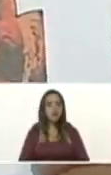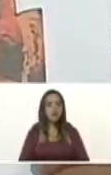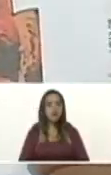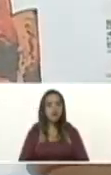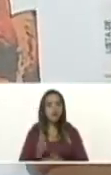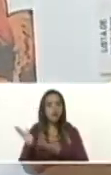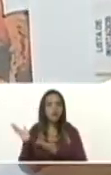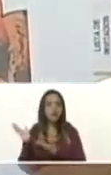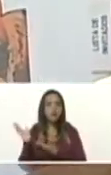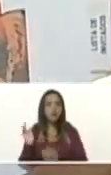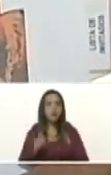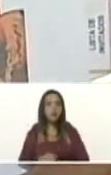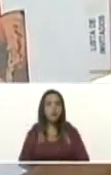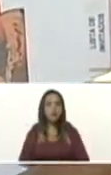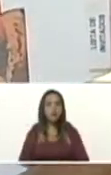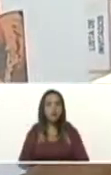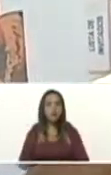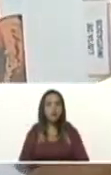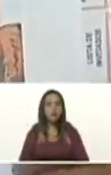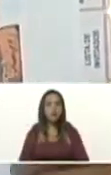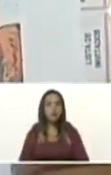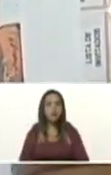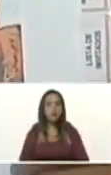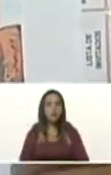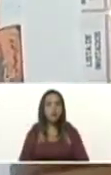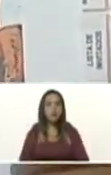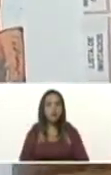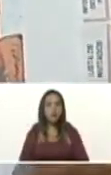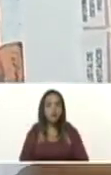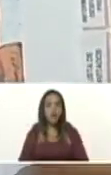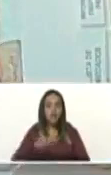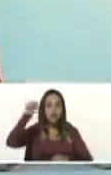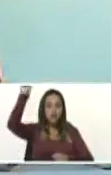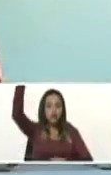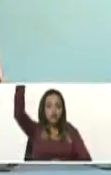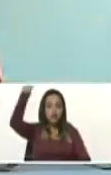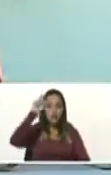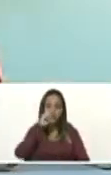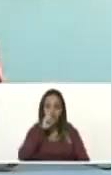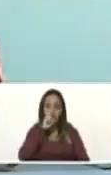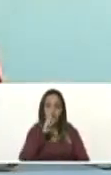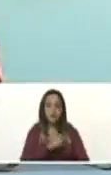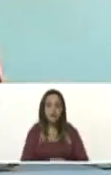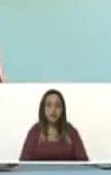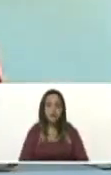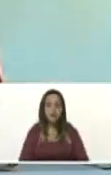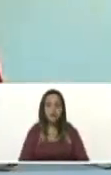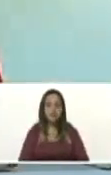Una buena portada, mira, está súper bigote.